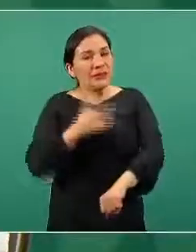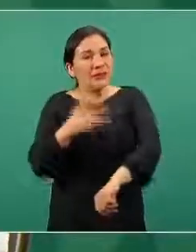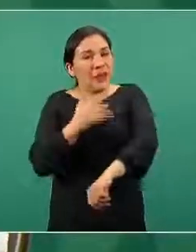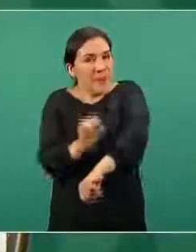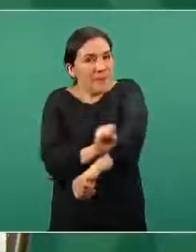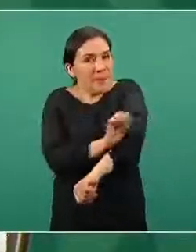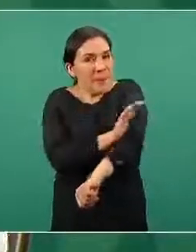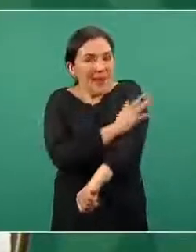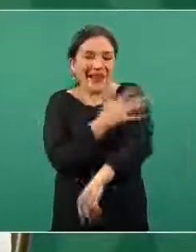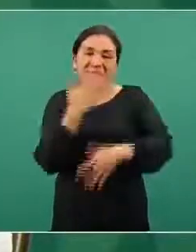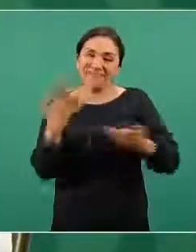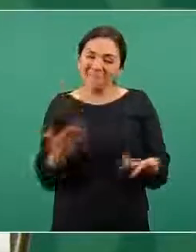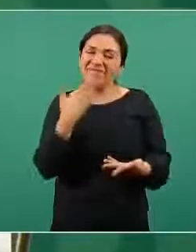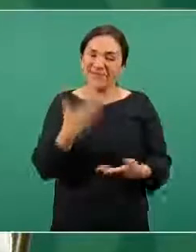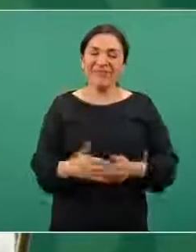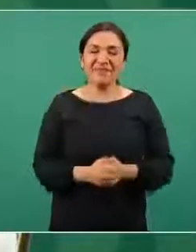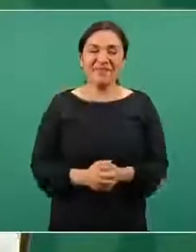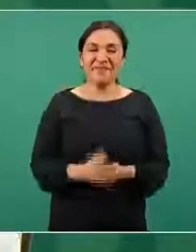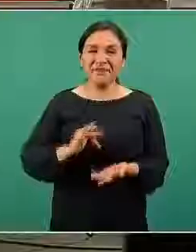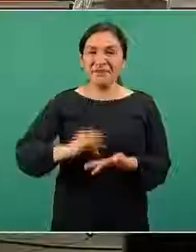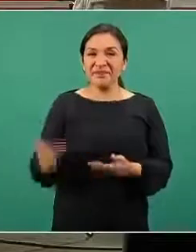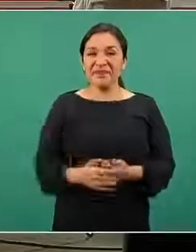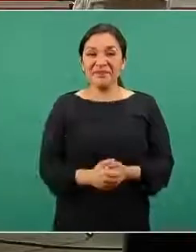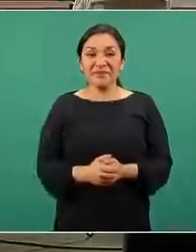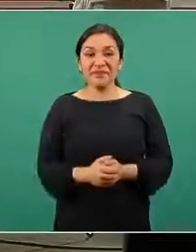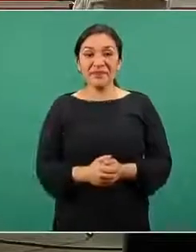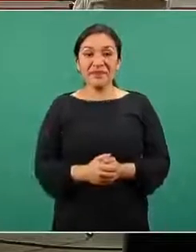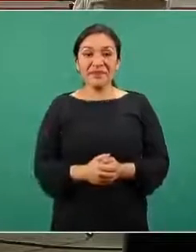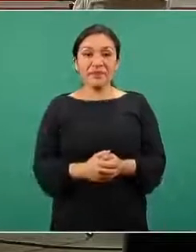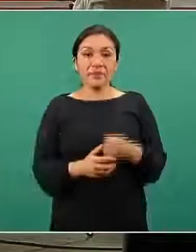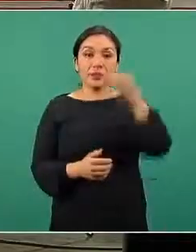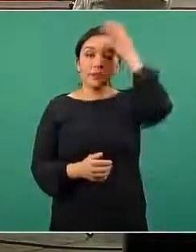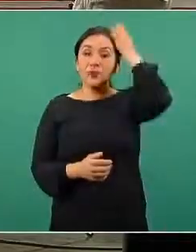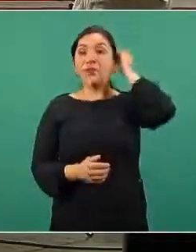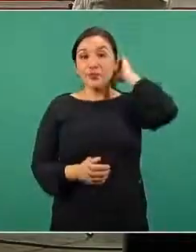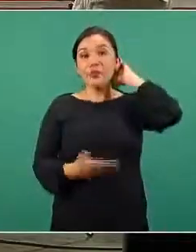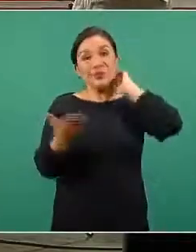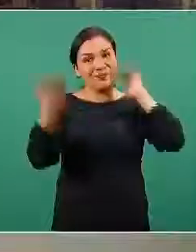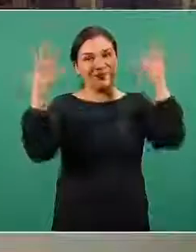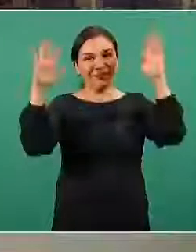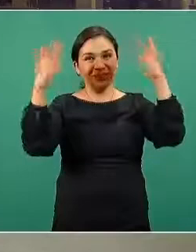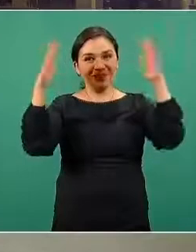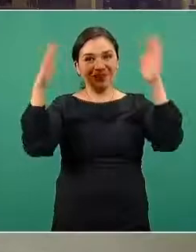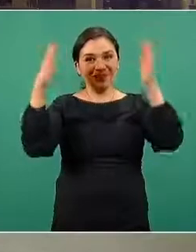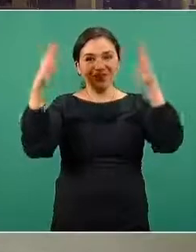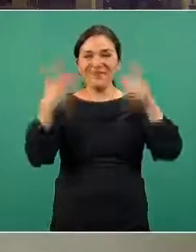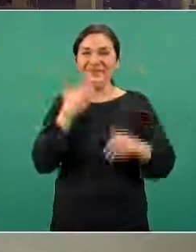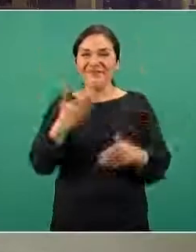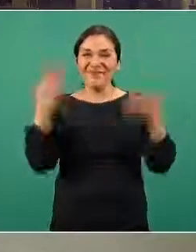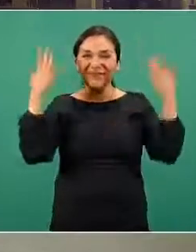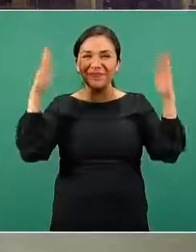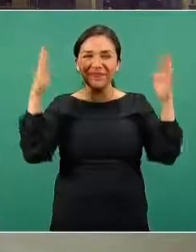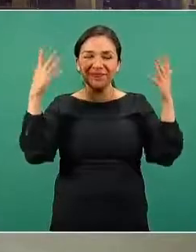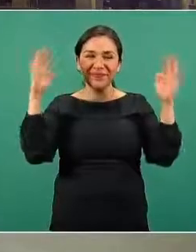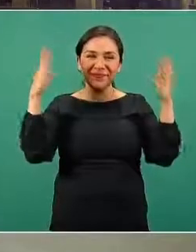gracias, señor. Y muy doctor. estimulante. Muchas gracias. Gracias, gracias. Un aplauso, dice. Perfecto. Vamos a darle un